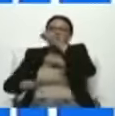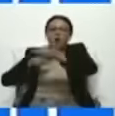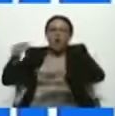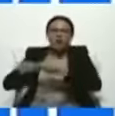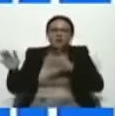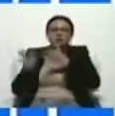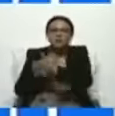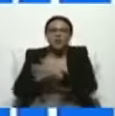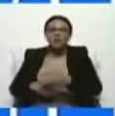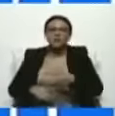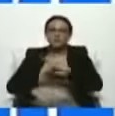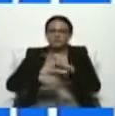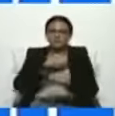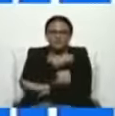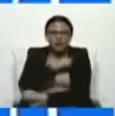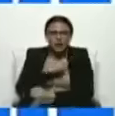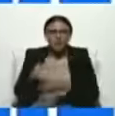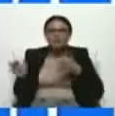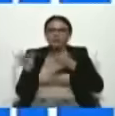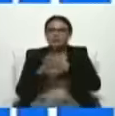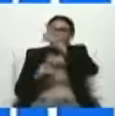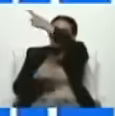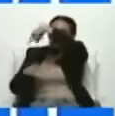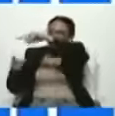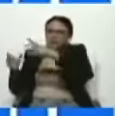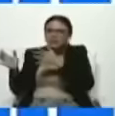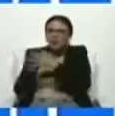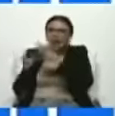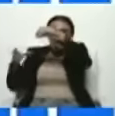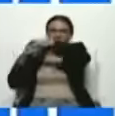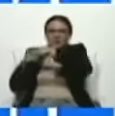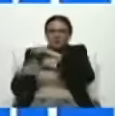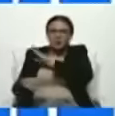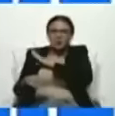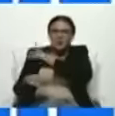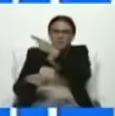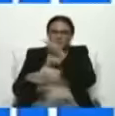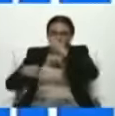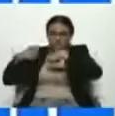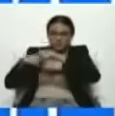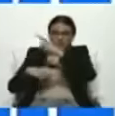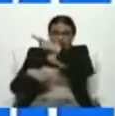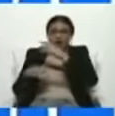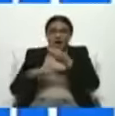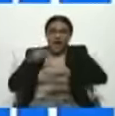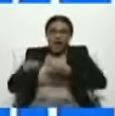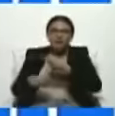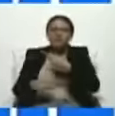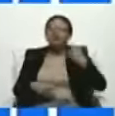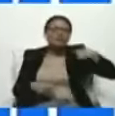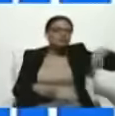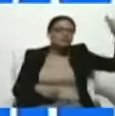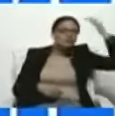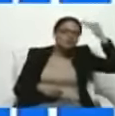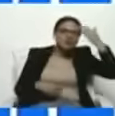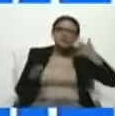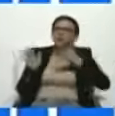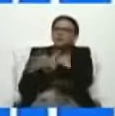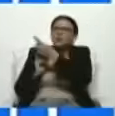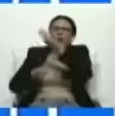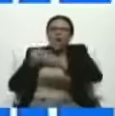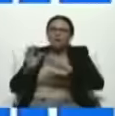a pesar de que todo el daño que hicieron, todo el robo que